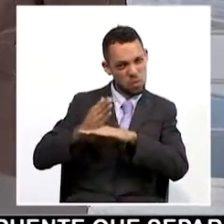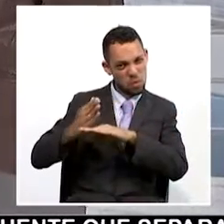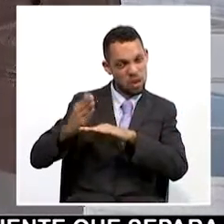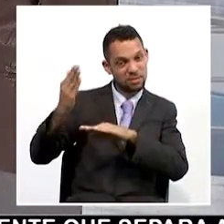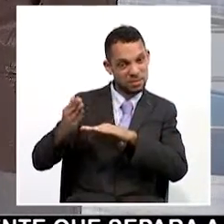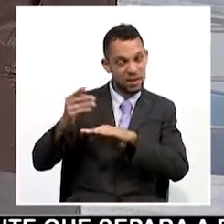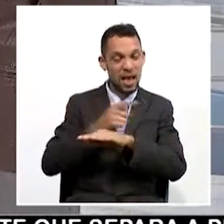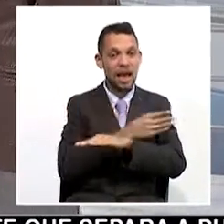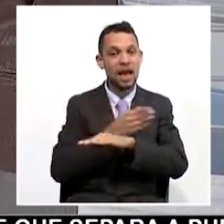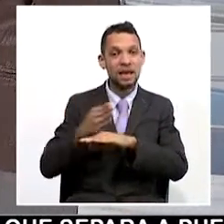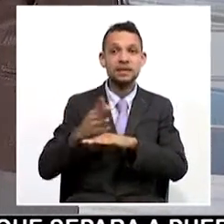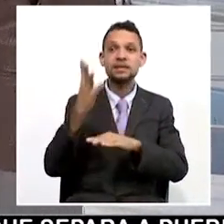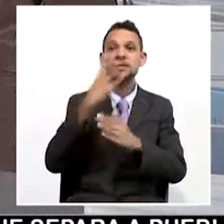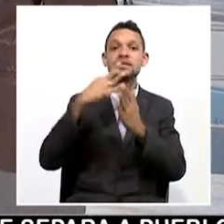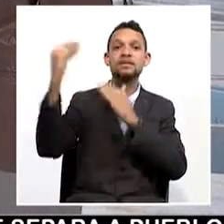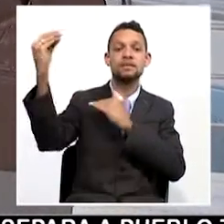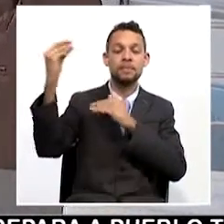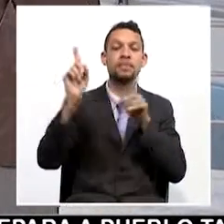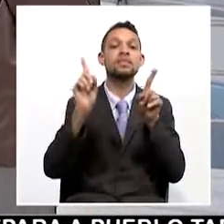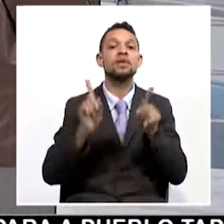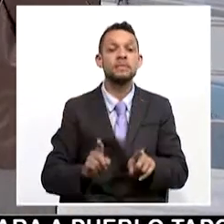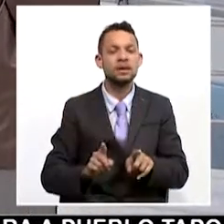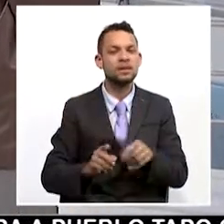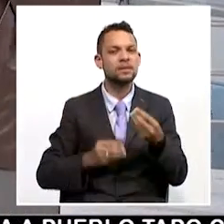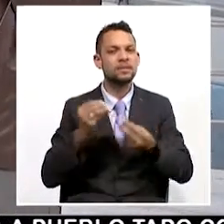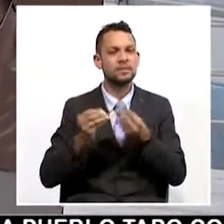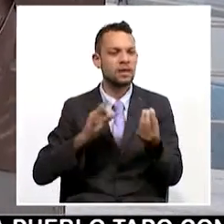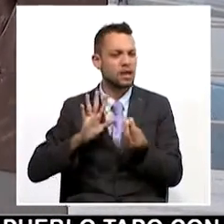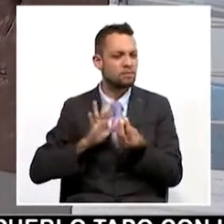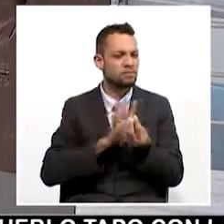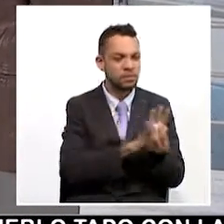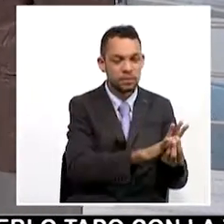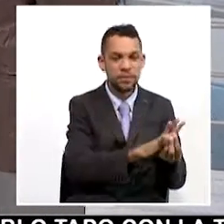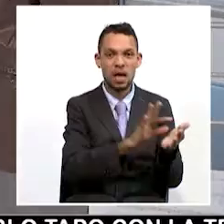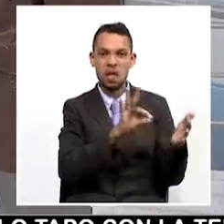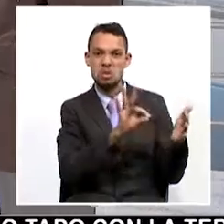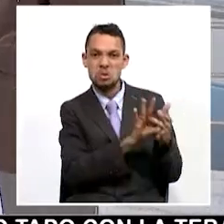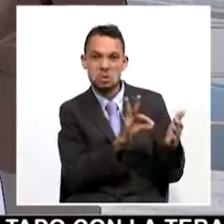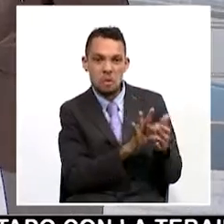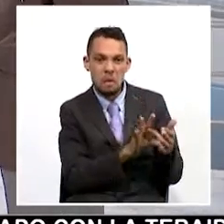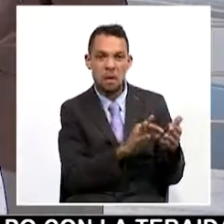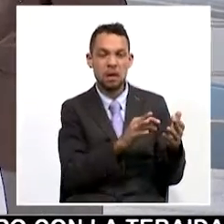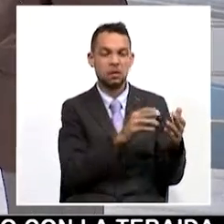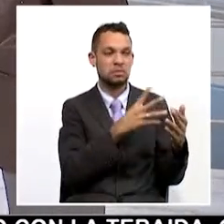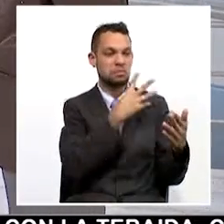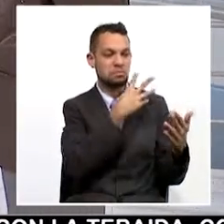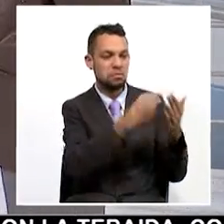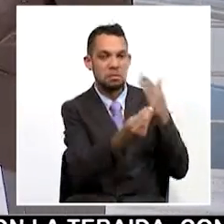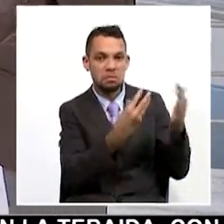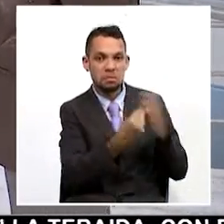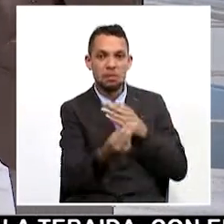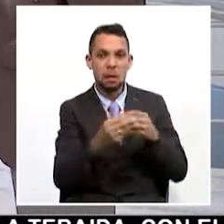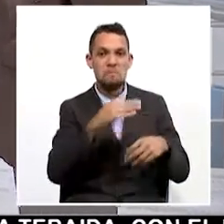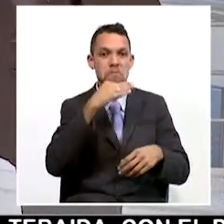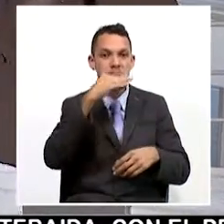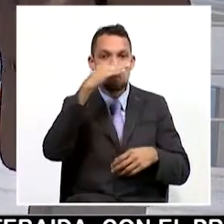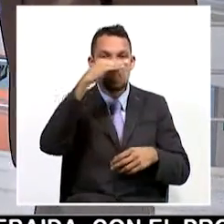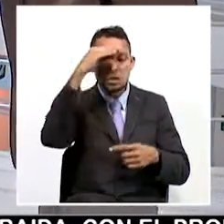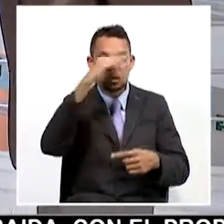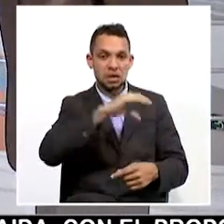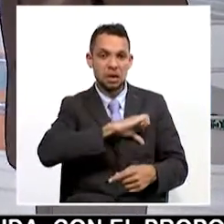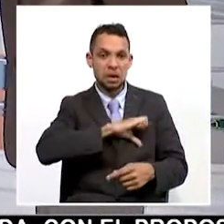antioqueña, cuando vino la persecución a estos carteles de la droga, el cartel de Medellín, el cartel de Cali